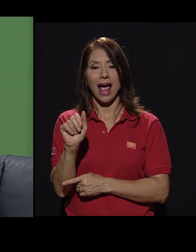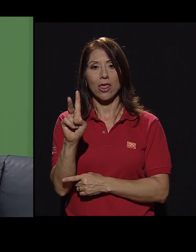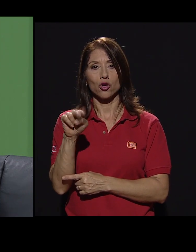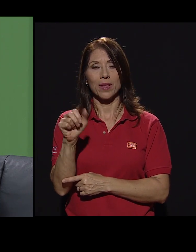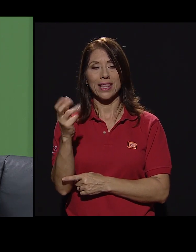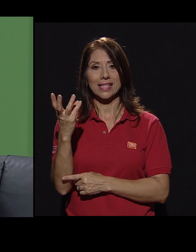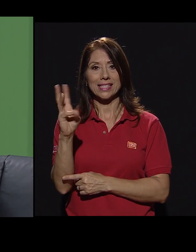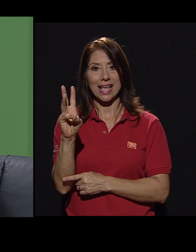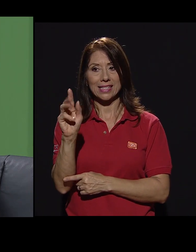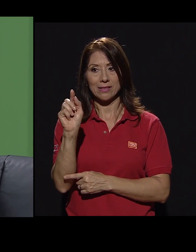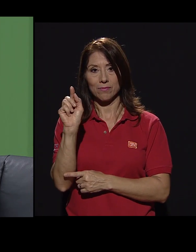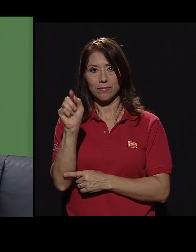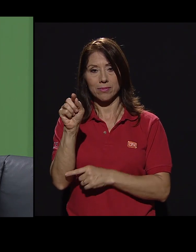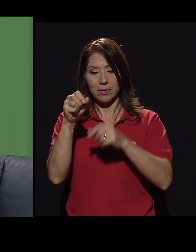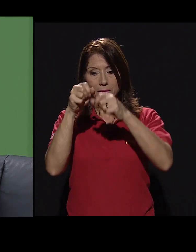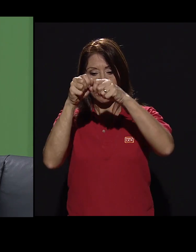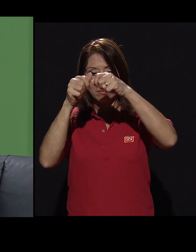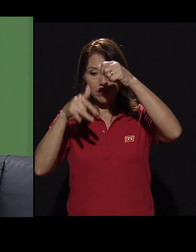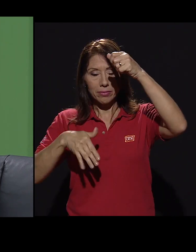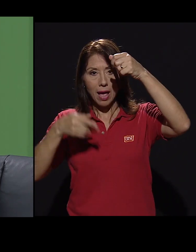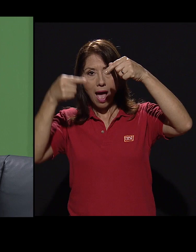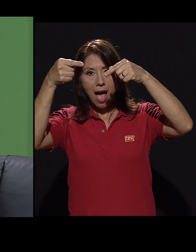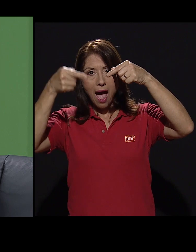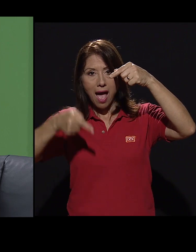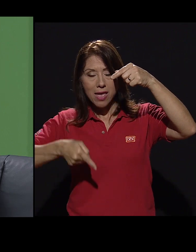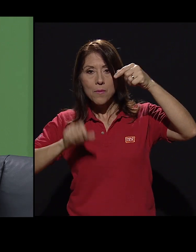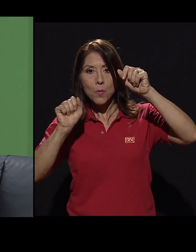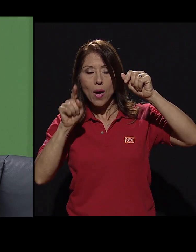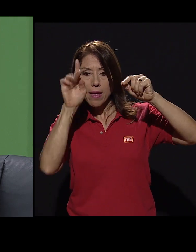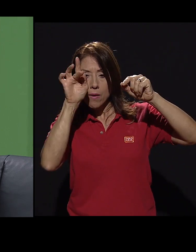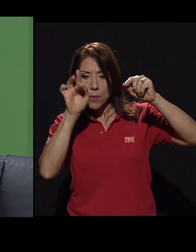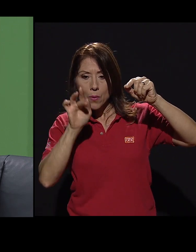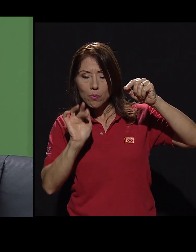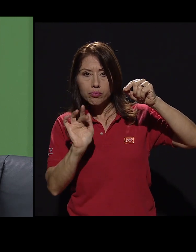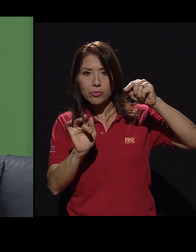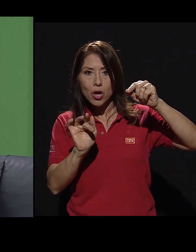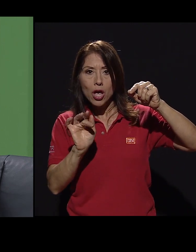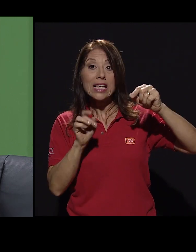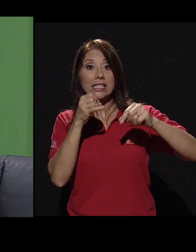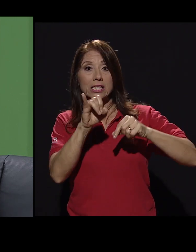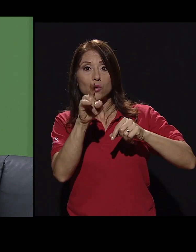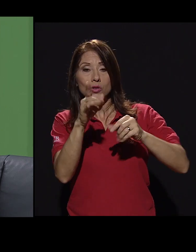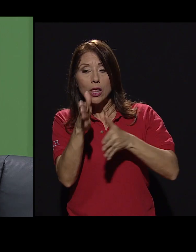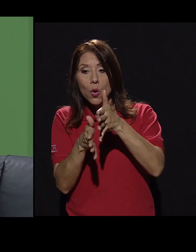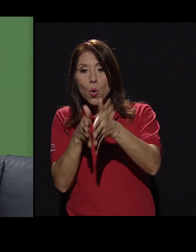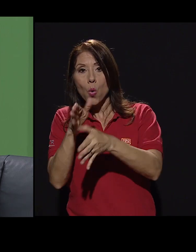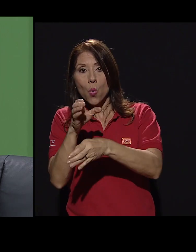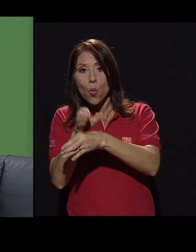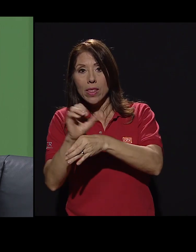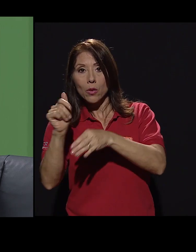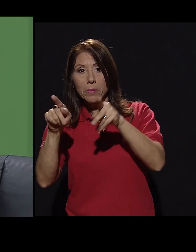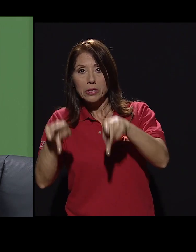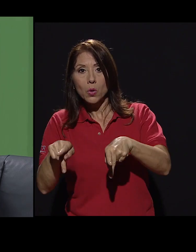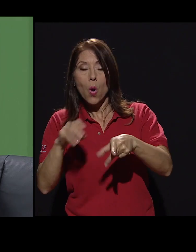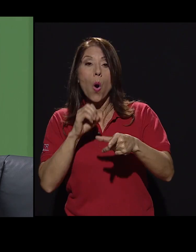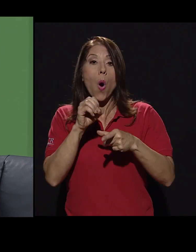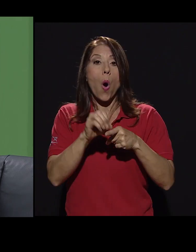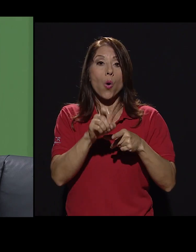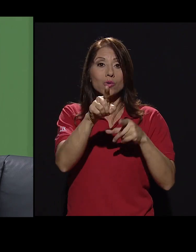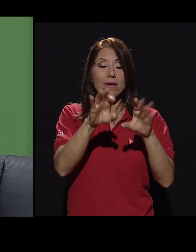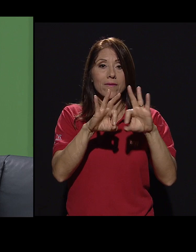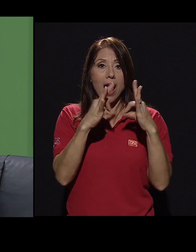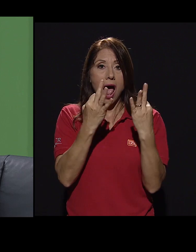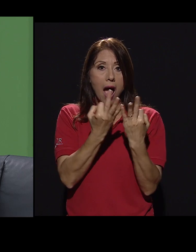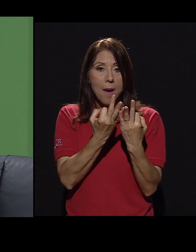Despliega Y entonces Podrá encontrar El que le corresponde Si usted es cuidador O es familiar